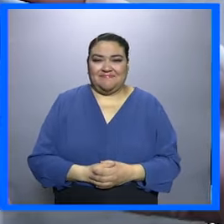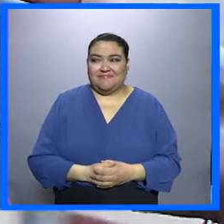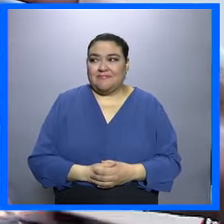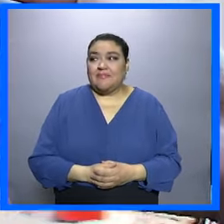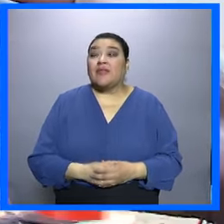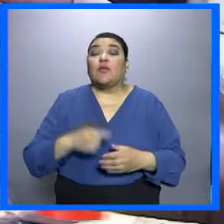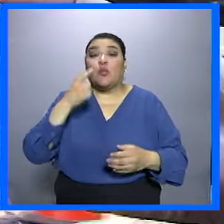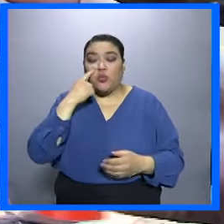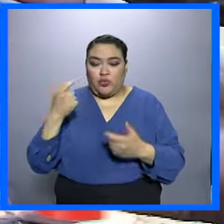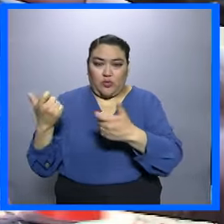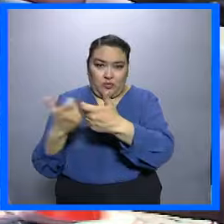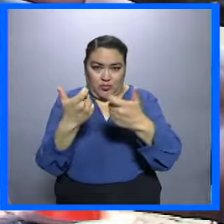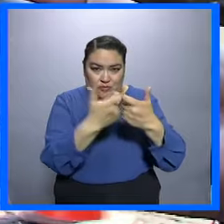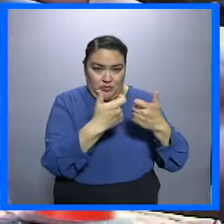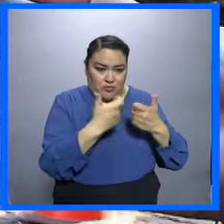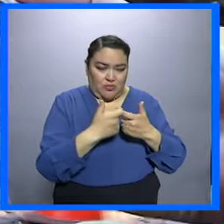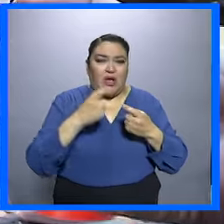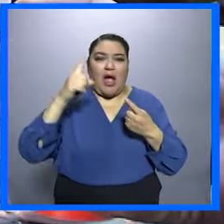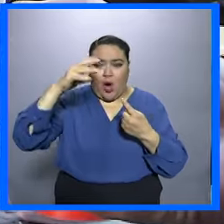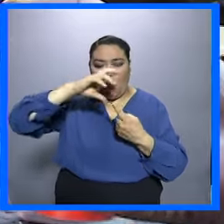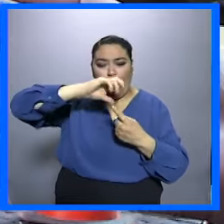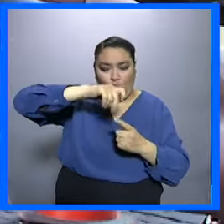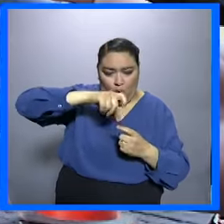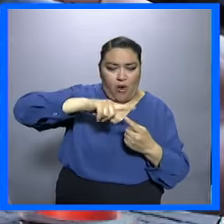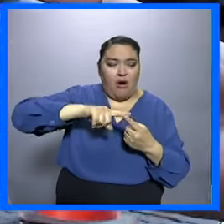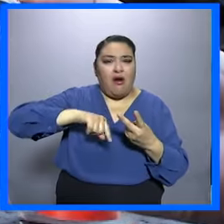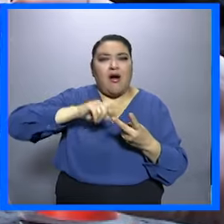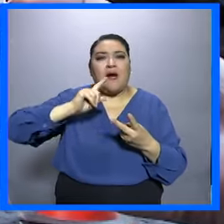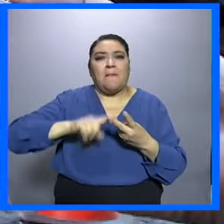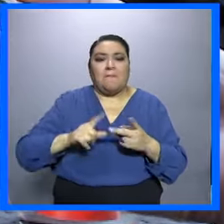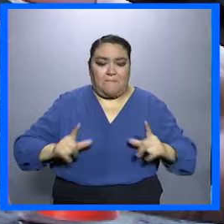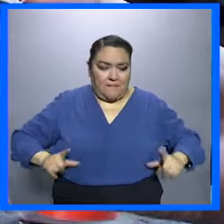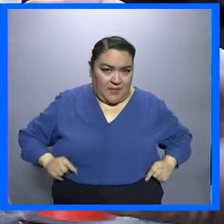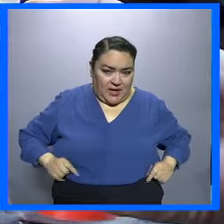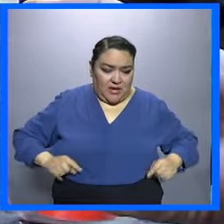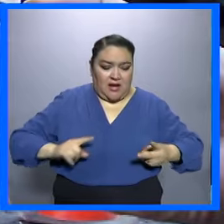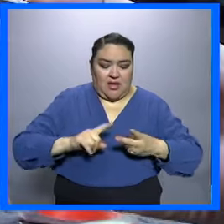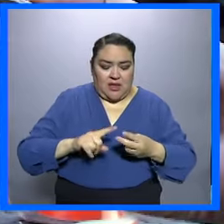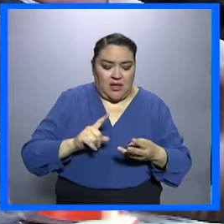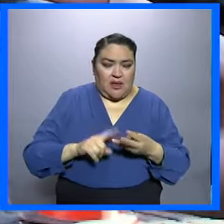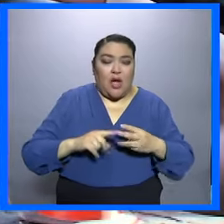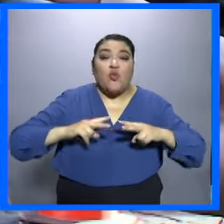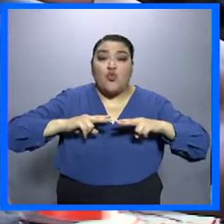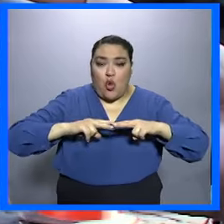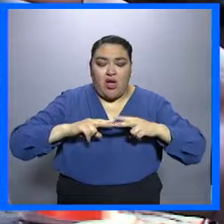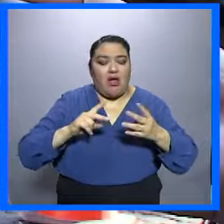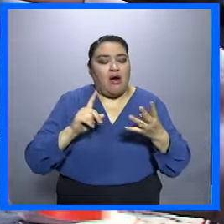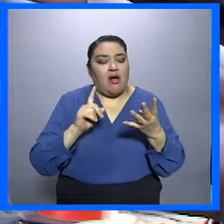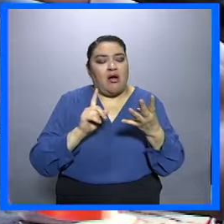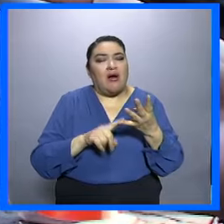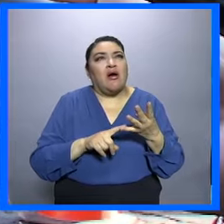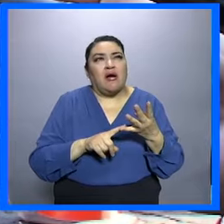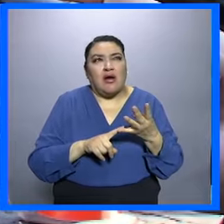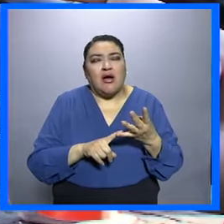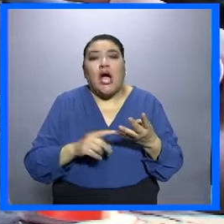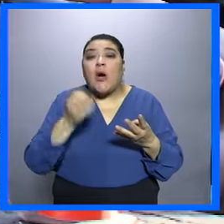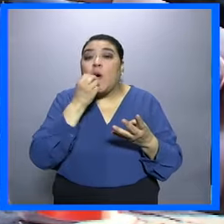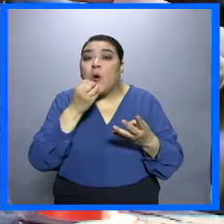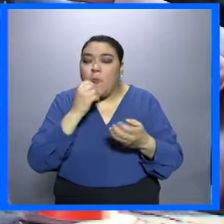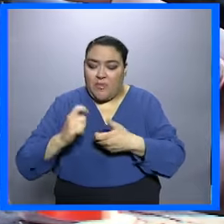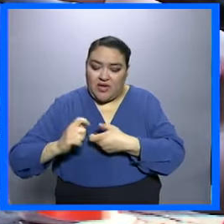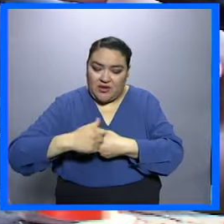Juntamos agua embotellada, pañales, toallas sanitarias, alimentos